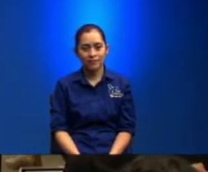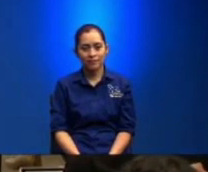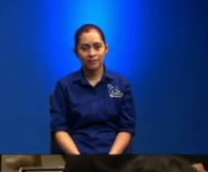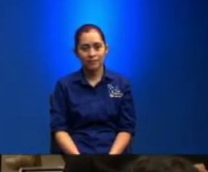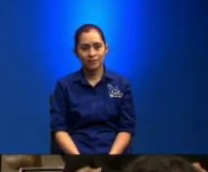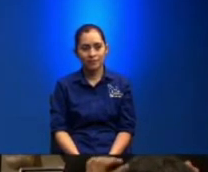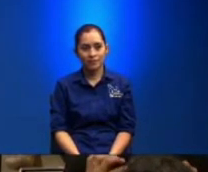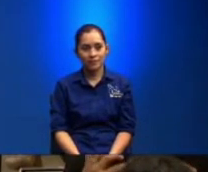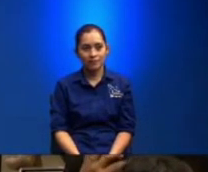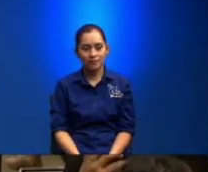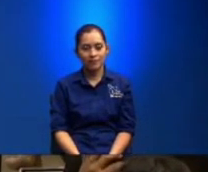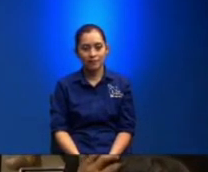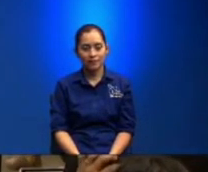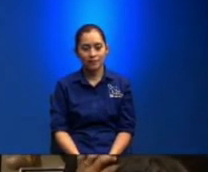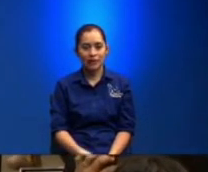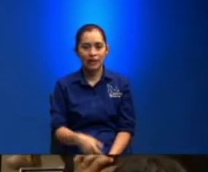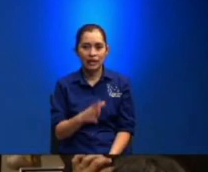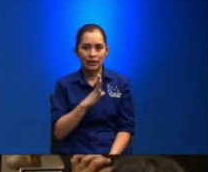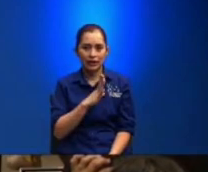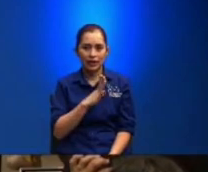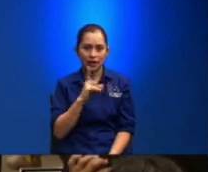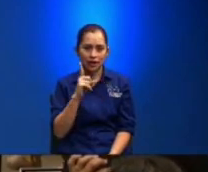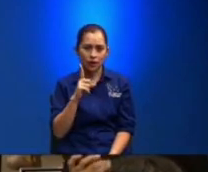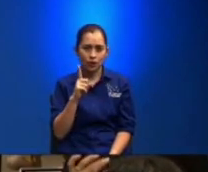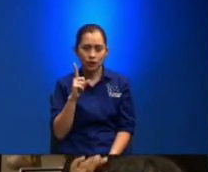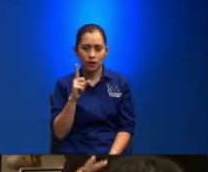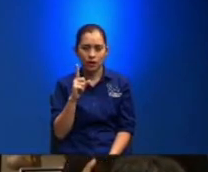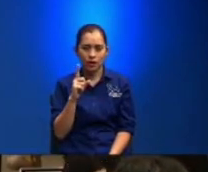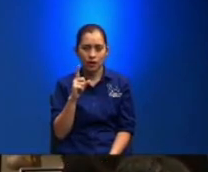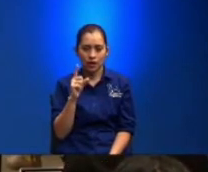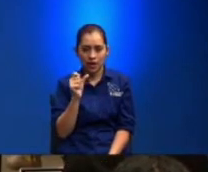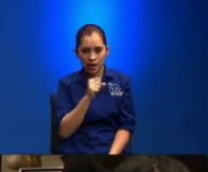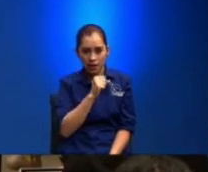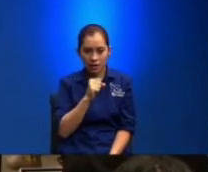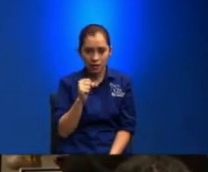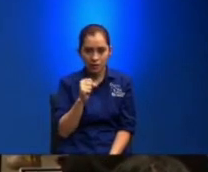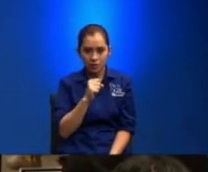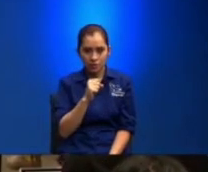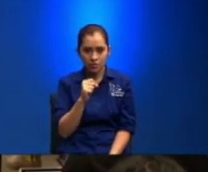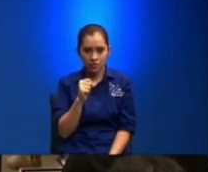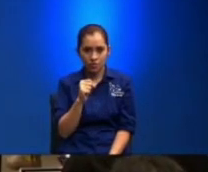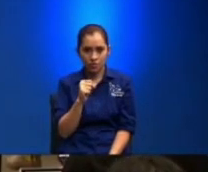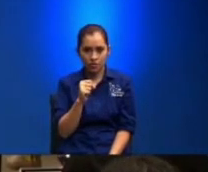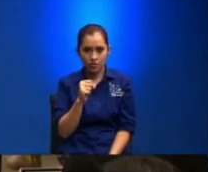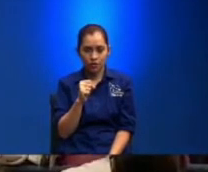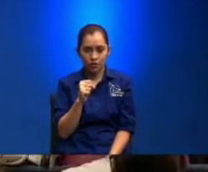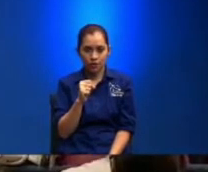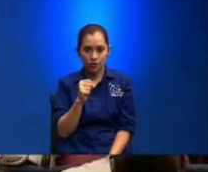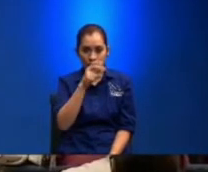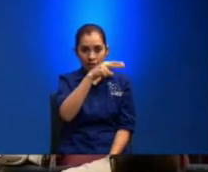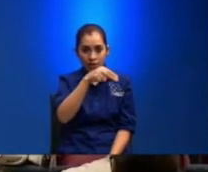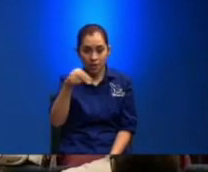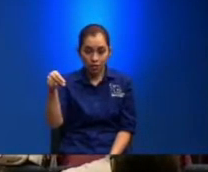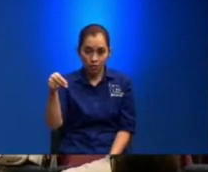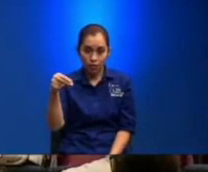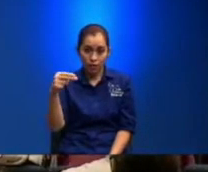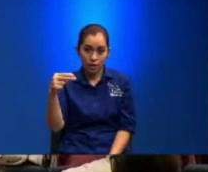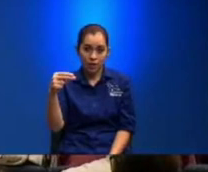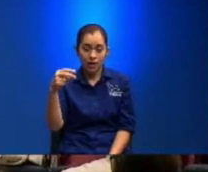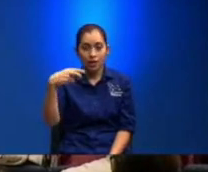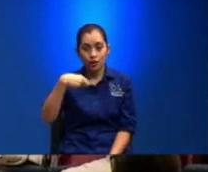crees que tenían una canción que se llamaba lo supe por medio de un chisme así se